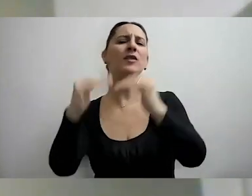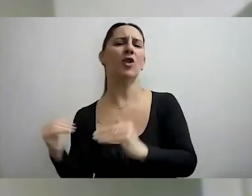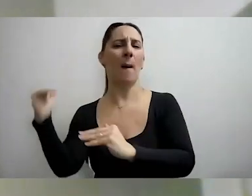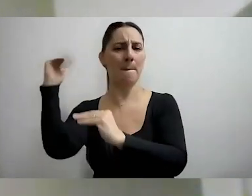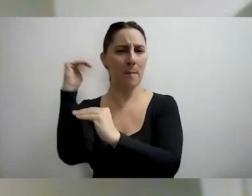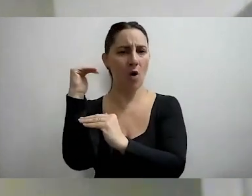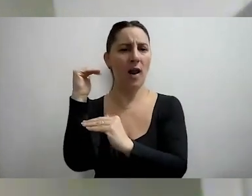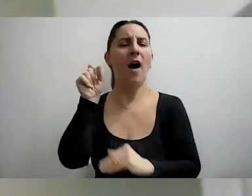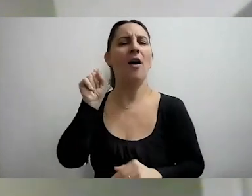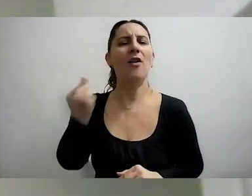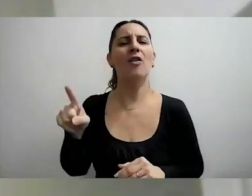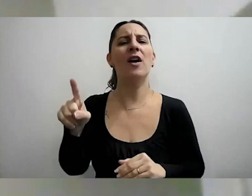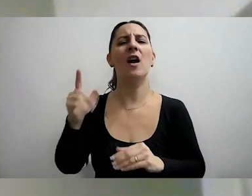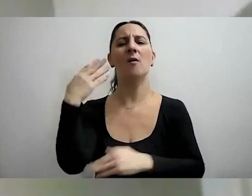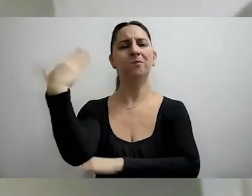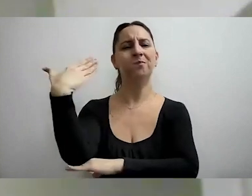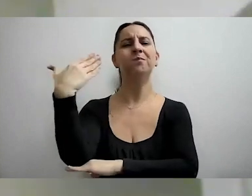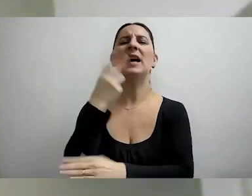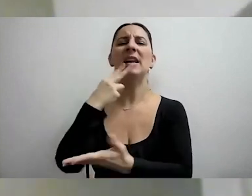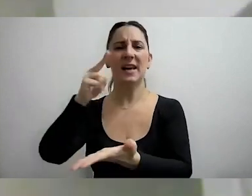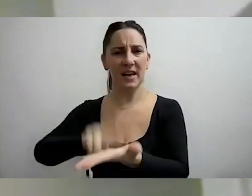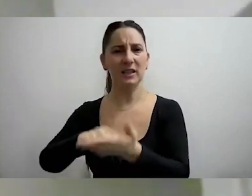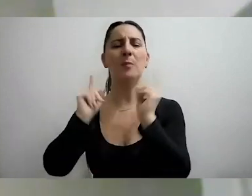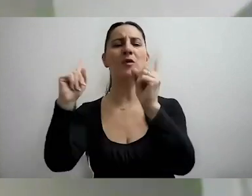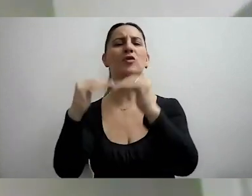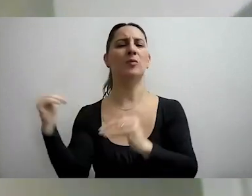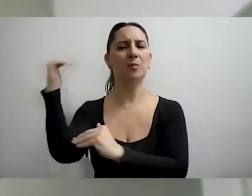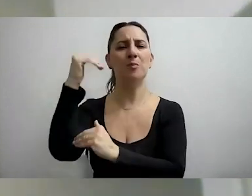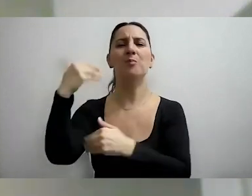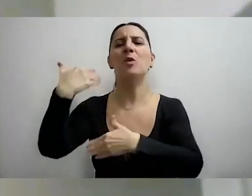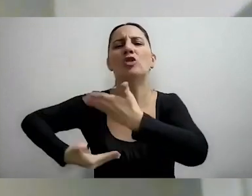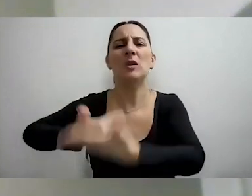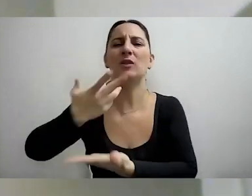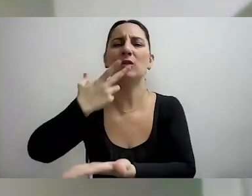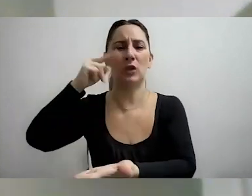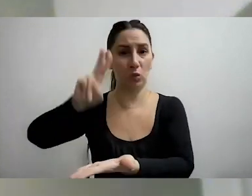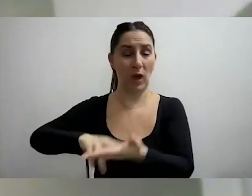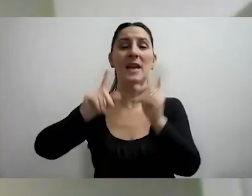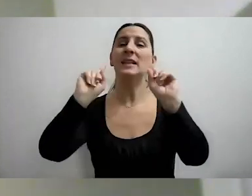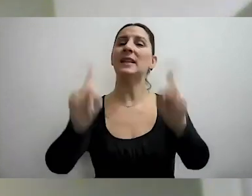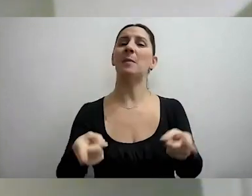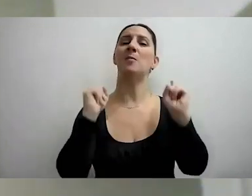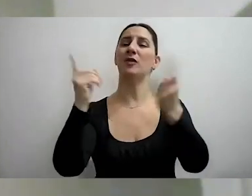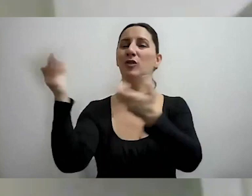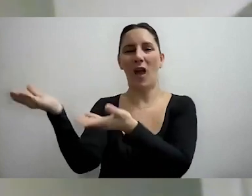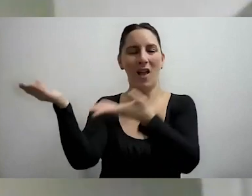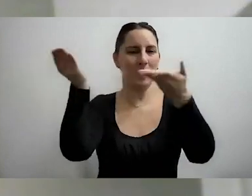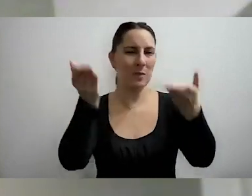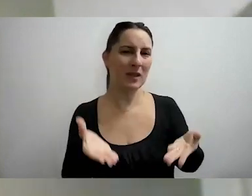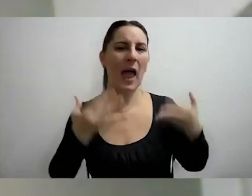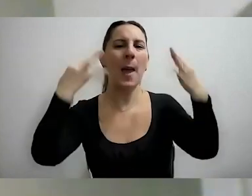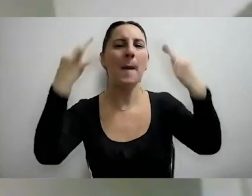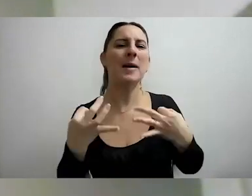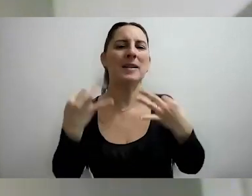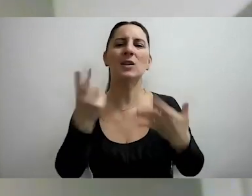en imposición a la renta, profesora en posgrado en procedimiento tributario, que también es profesora invitada de la especialización en